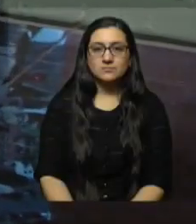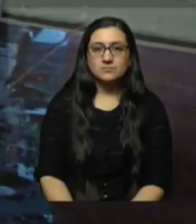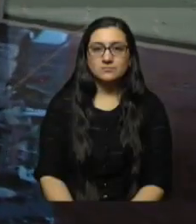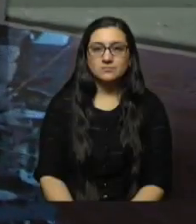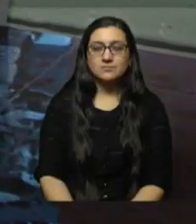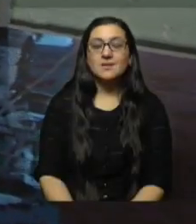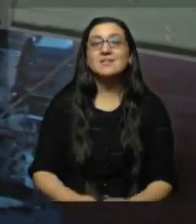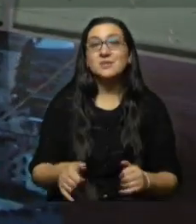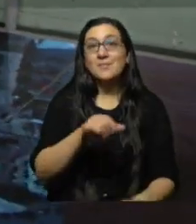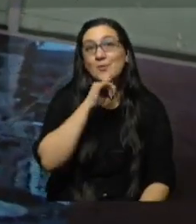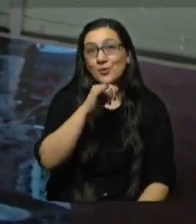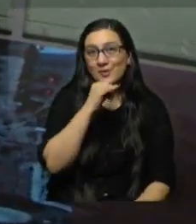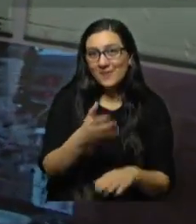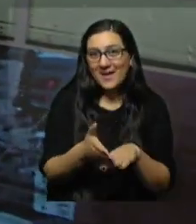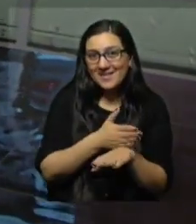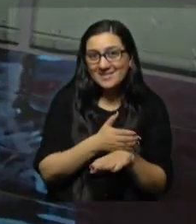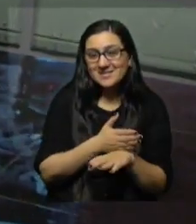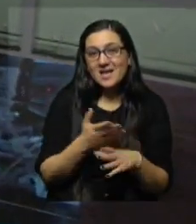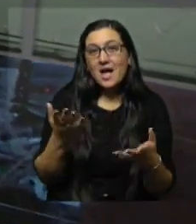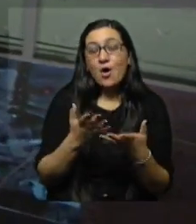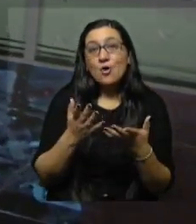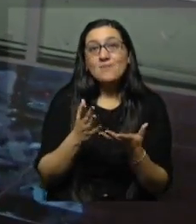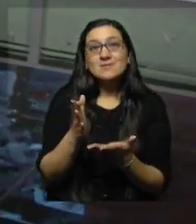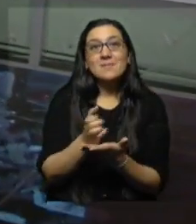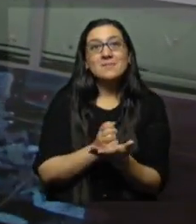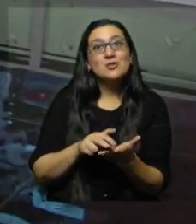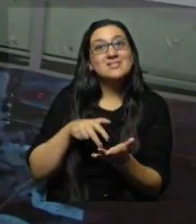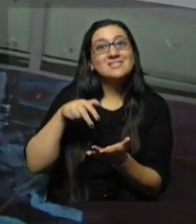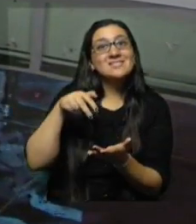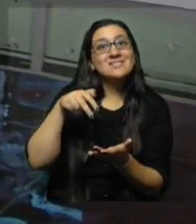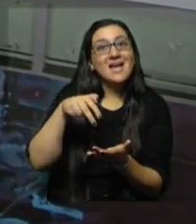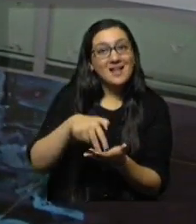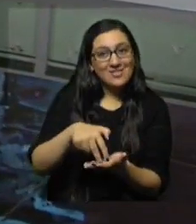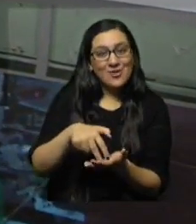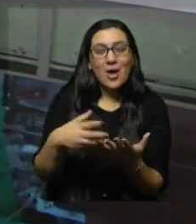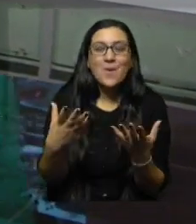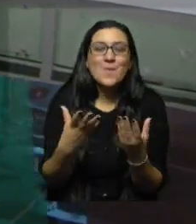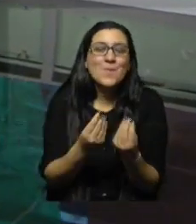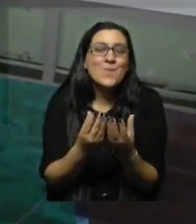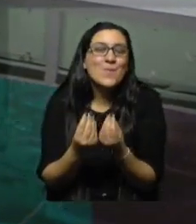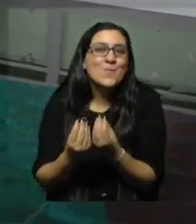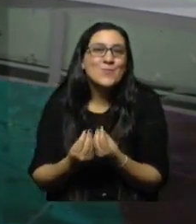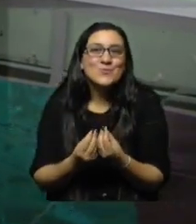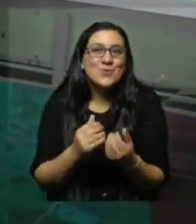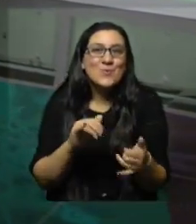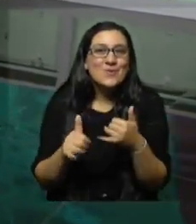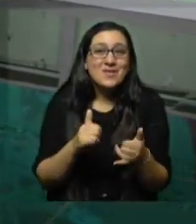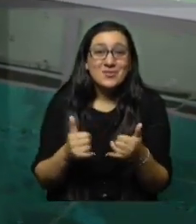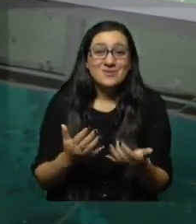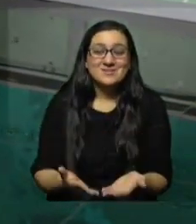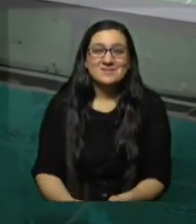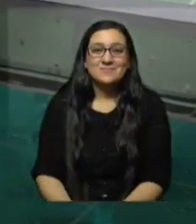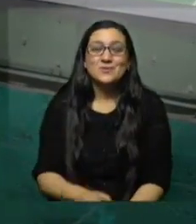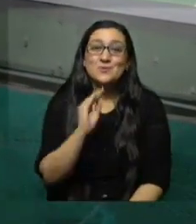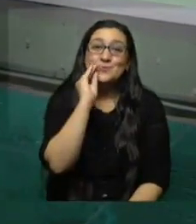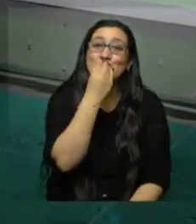Lo habíamos adelantado hace un ratito, nos vamos a ir hasta Salto, cuna de grandes jugadores, entre otros, mirá,